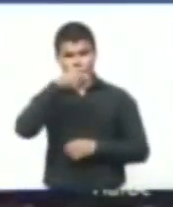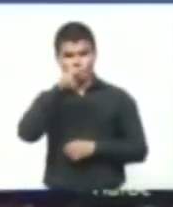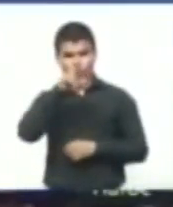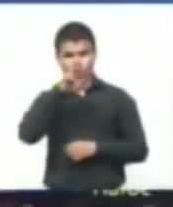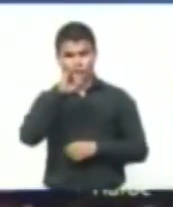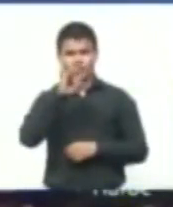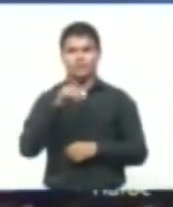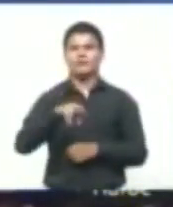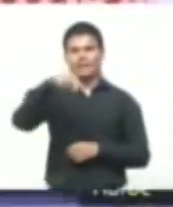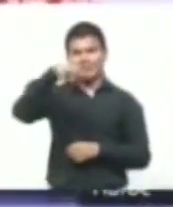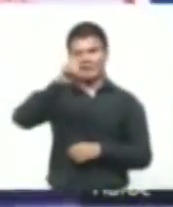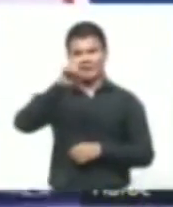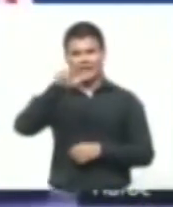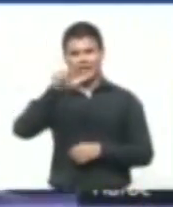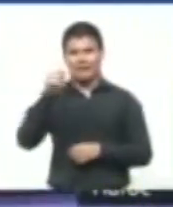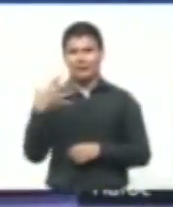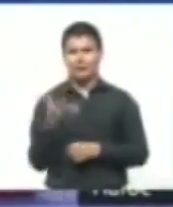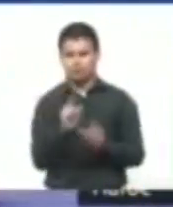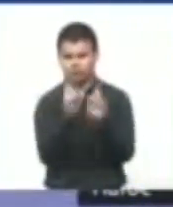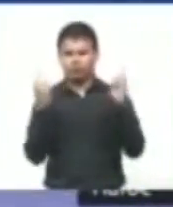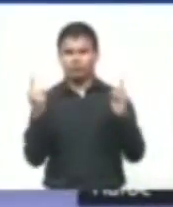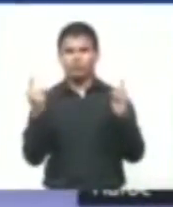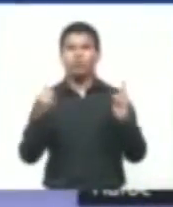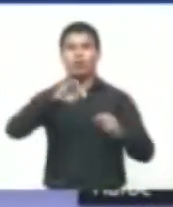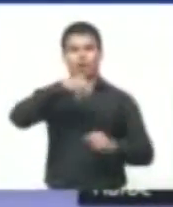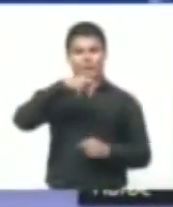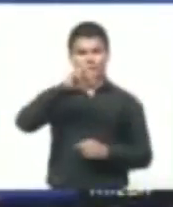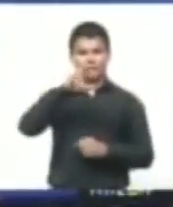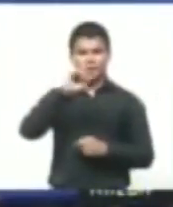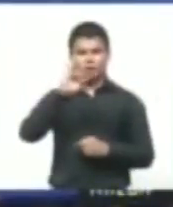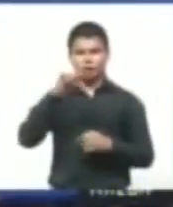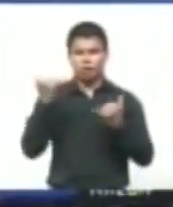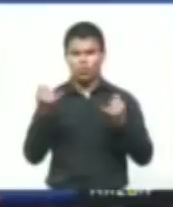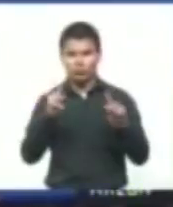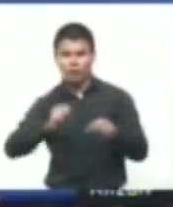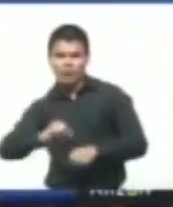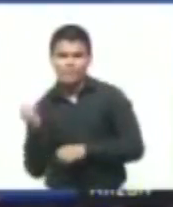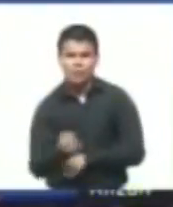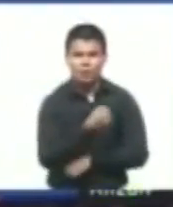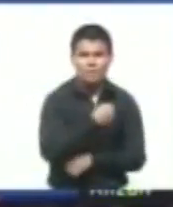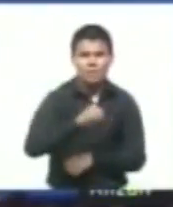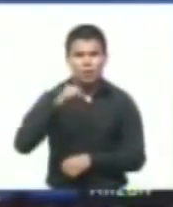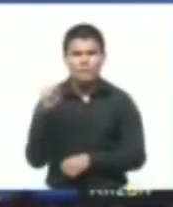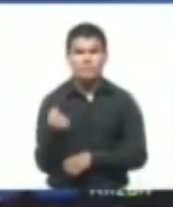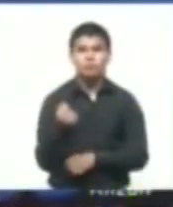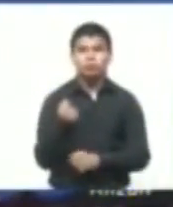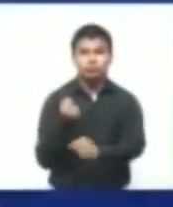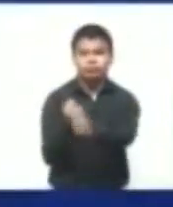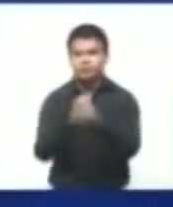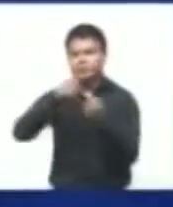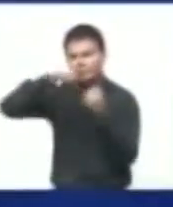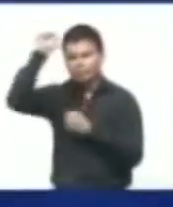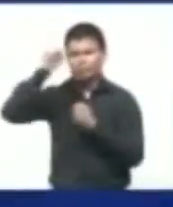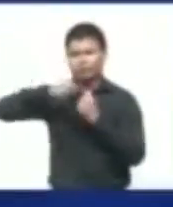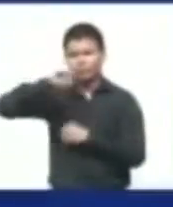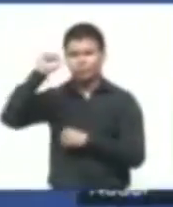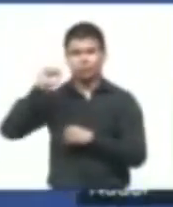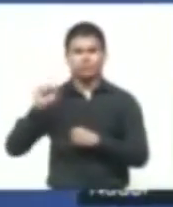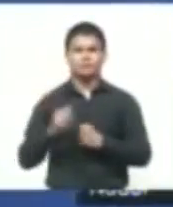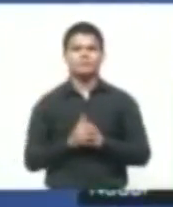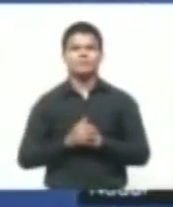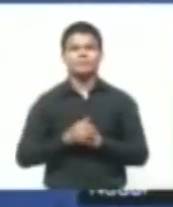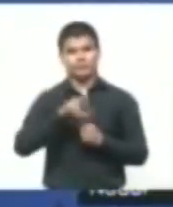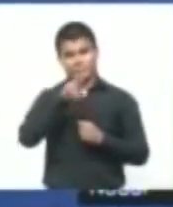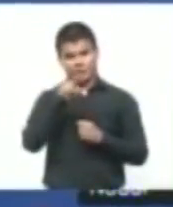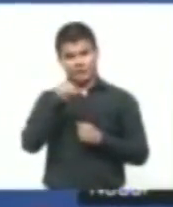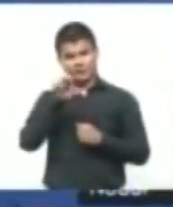y segundo favoritos, y Juan Martín del Potro sellaron este martes sus boletos para la segunda ronda del Abierto de Tenis de Acapulco. El serbio y